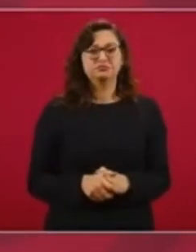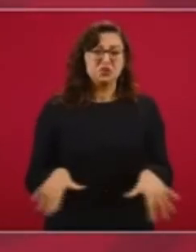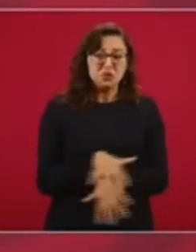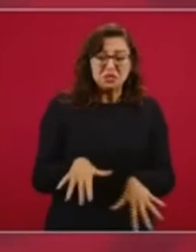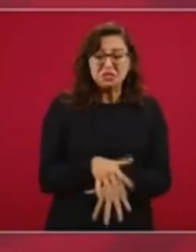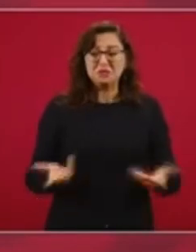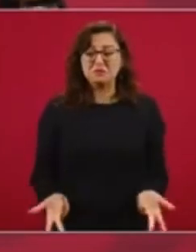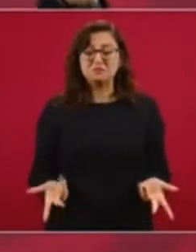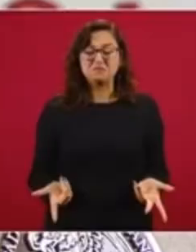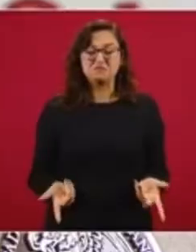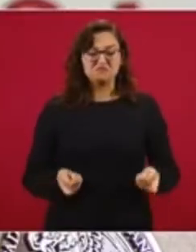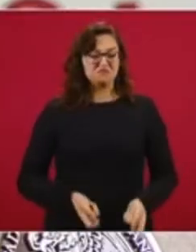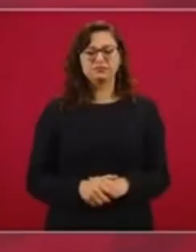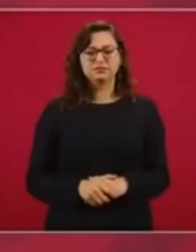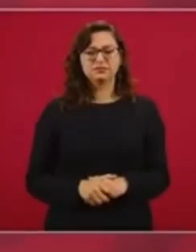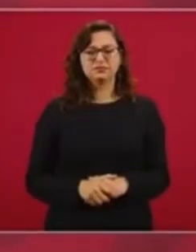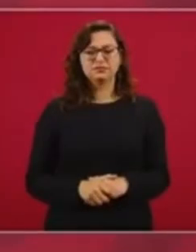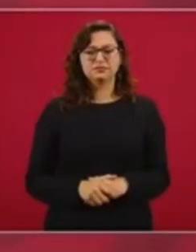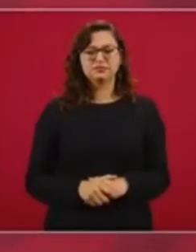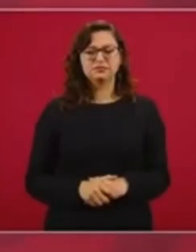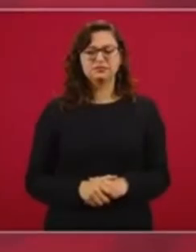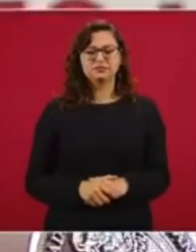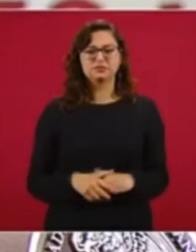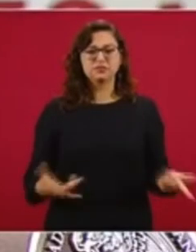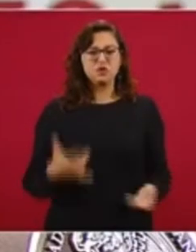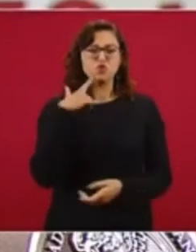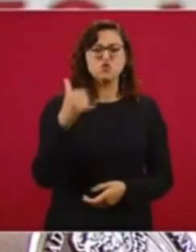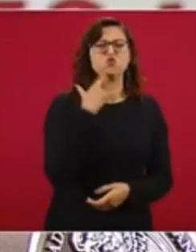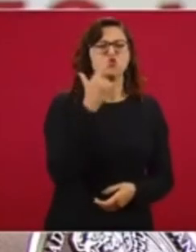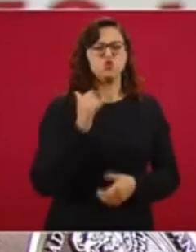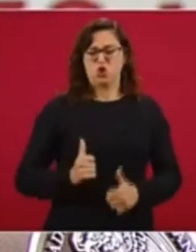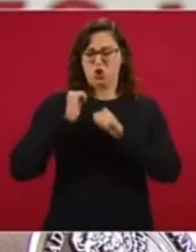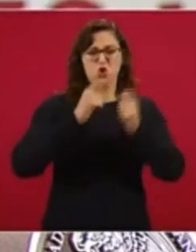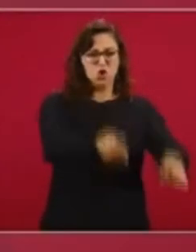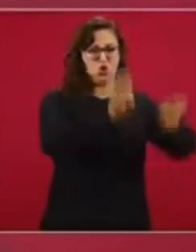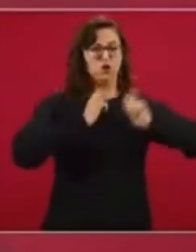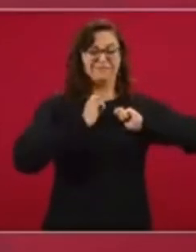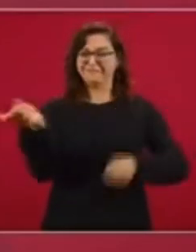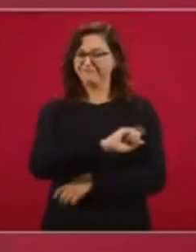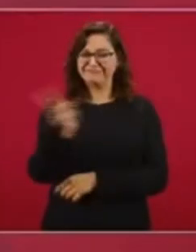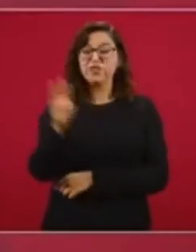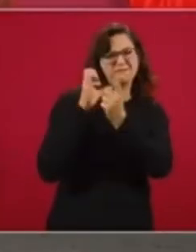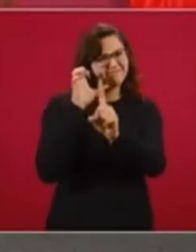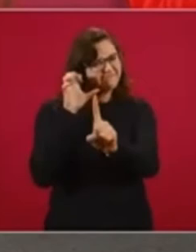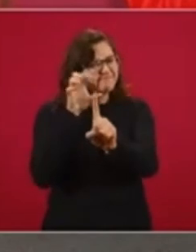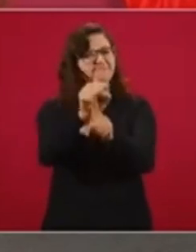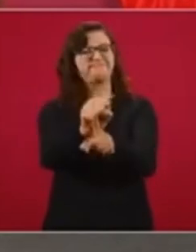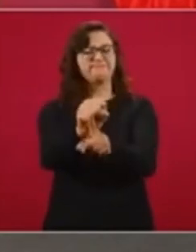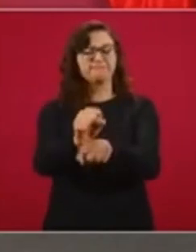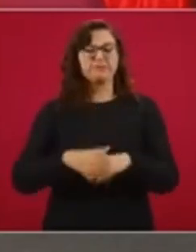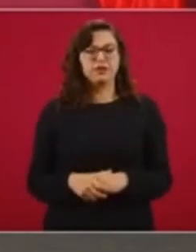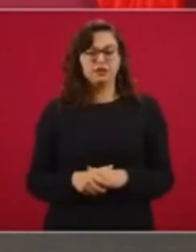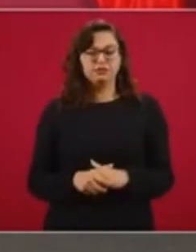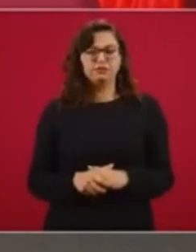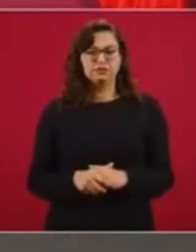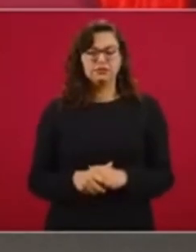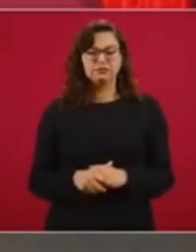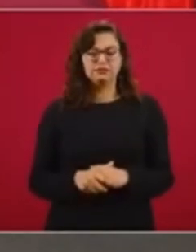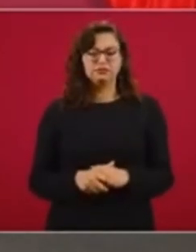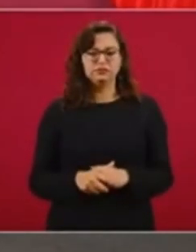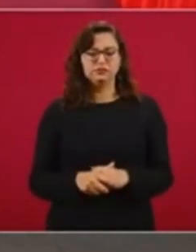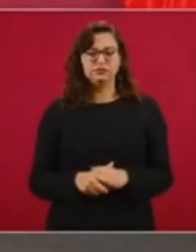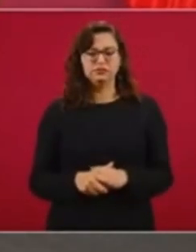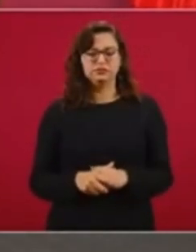vulgares, se engaramen en cargos públicos. No se debe de luchar por cargos, se lucha por ideales, por principios. A veces hay campañas